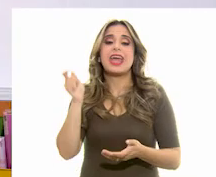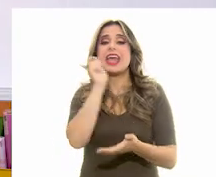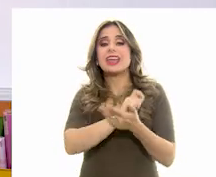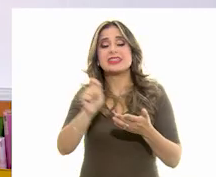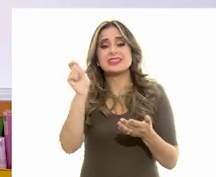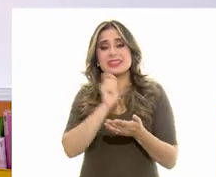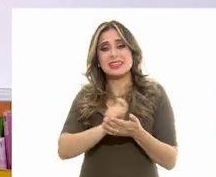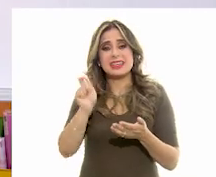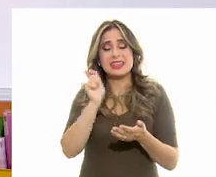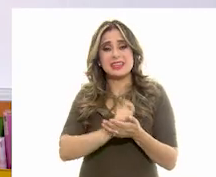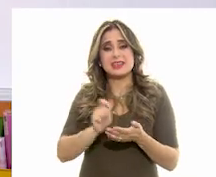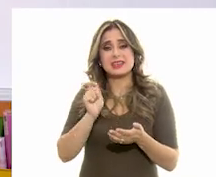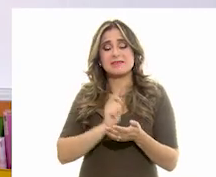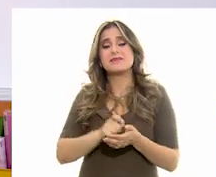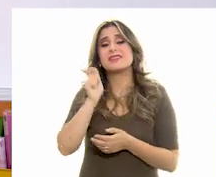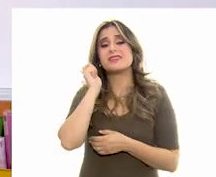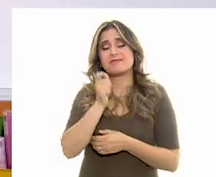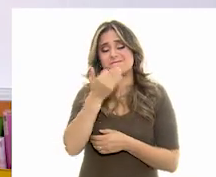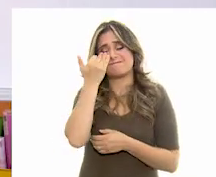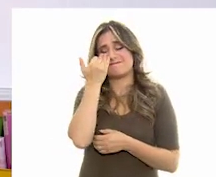Escribir.